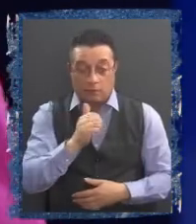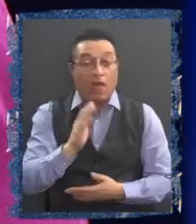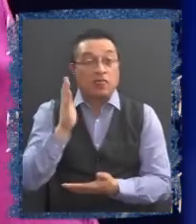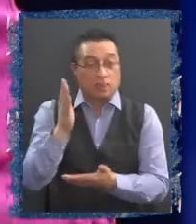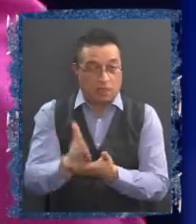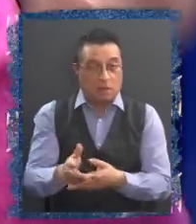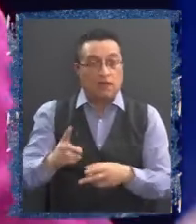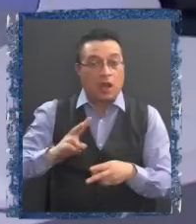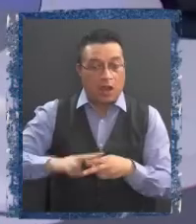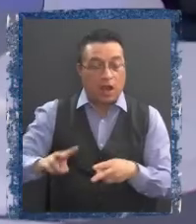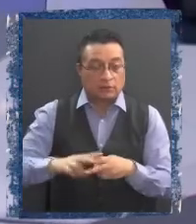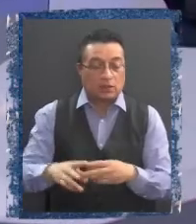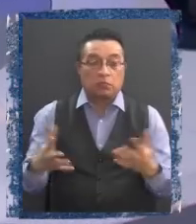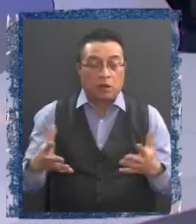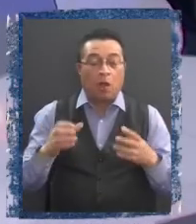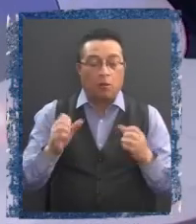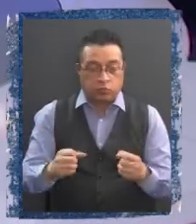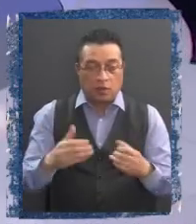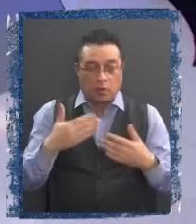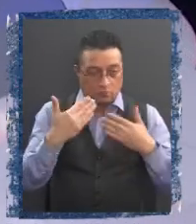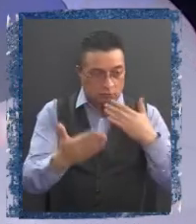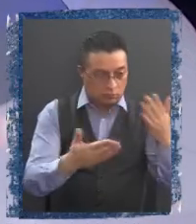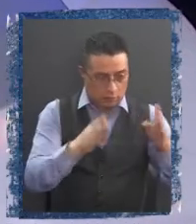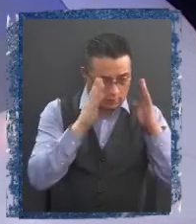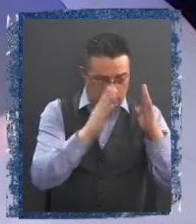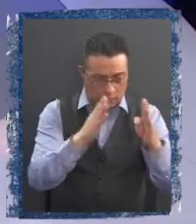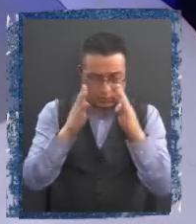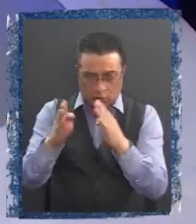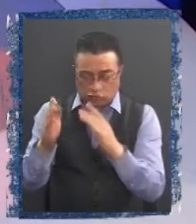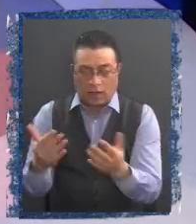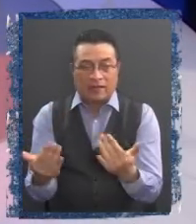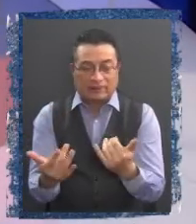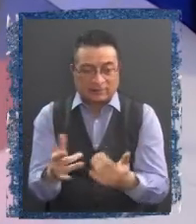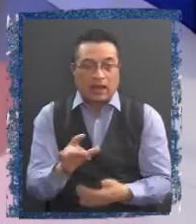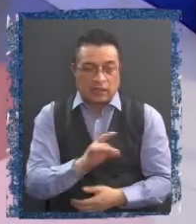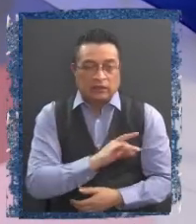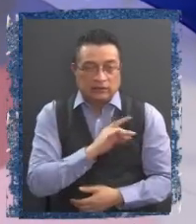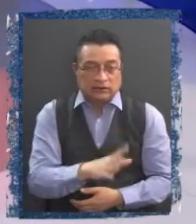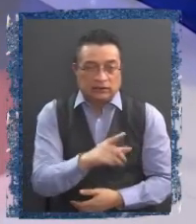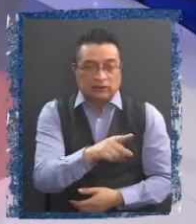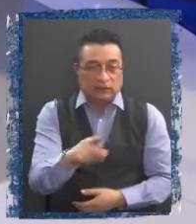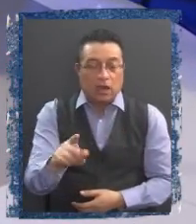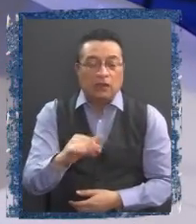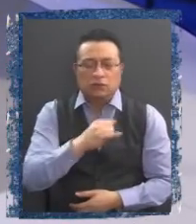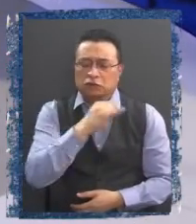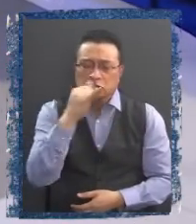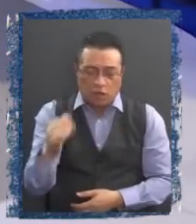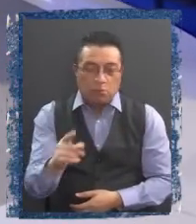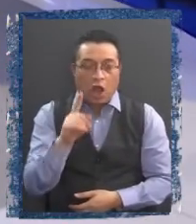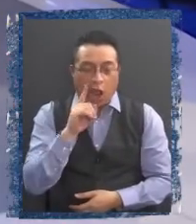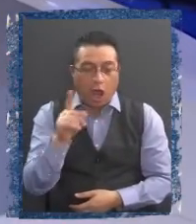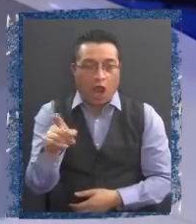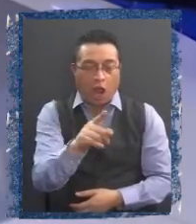¿no es cierto?, para poder dar abasto a las coberturas y a las necesidades del país, siempre van a haber personas que van a decir,